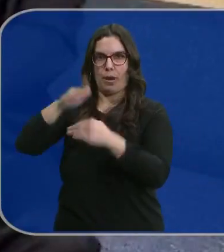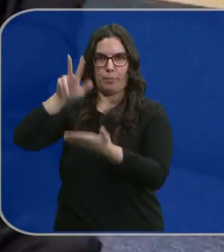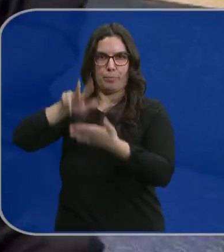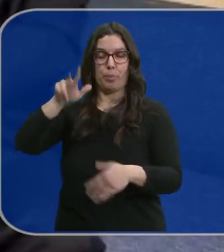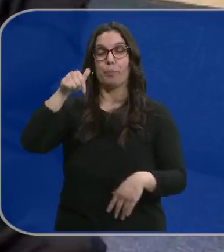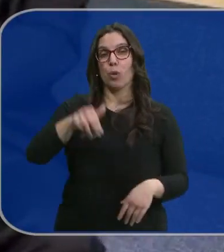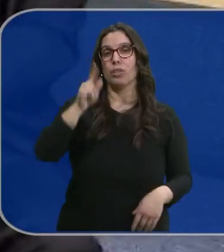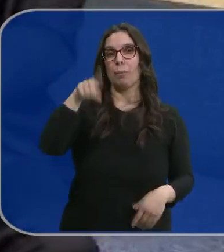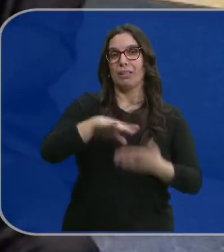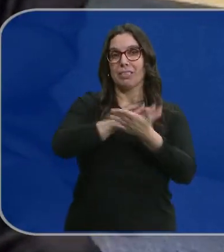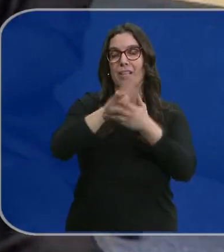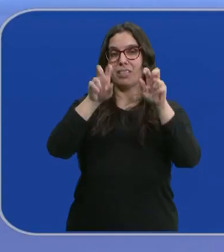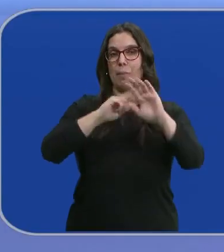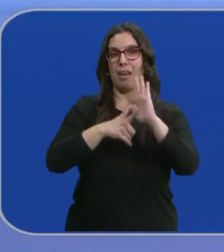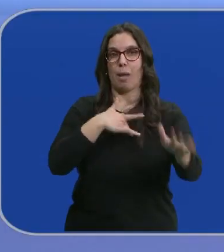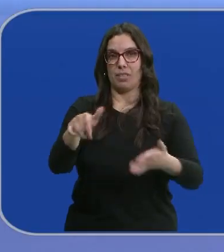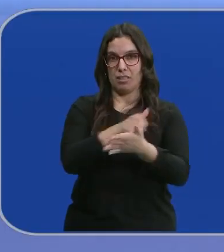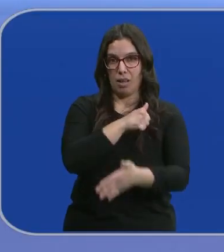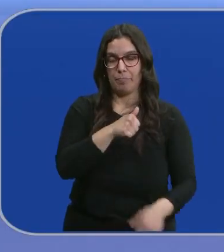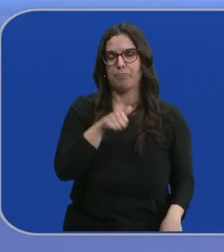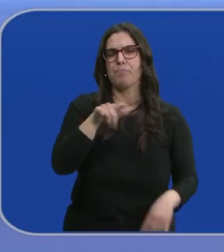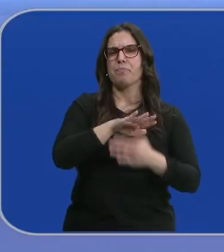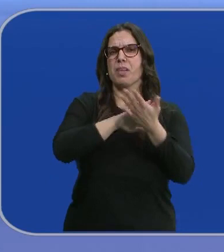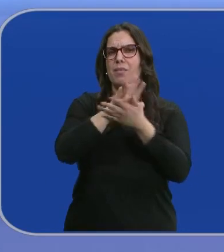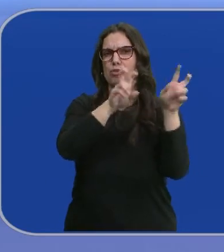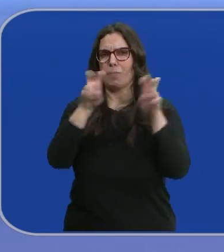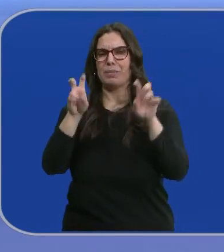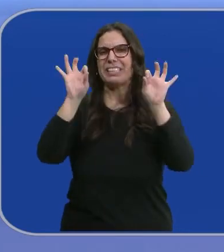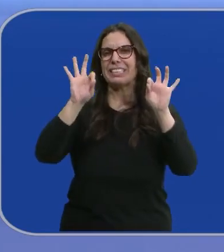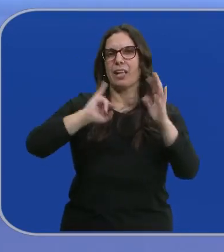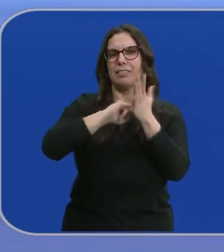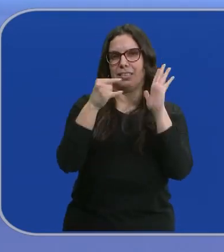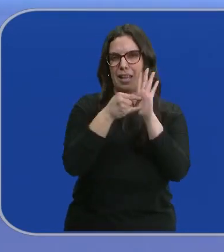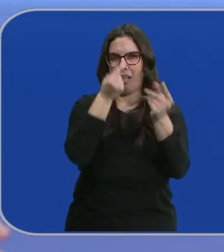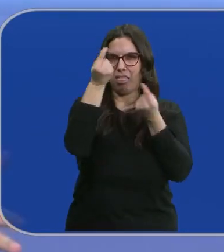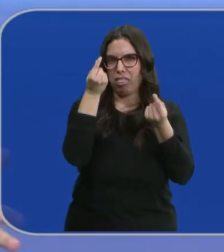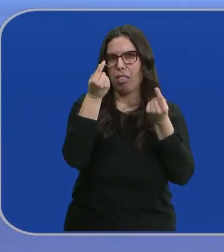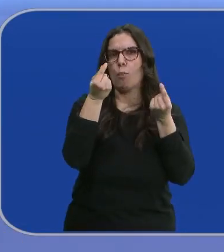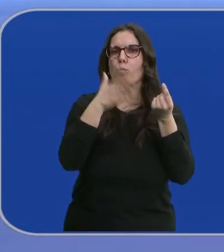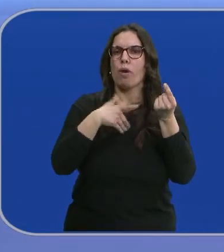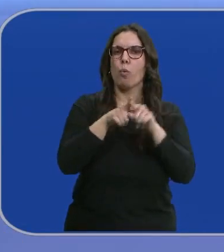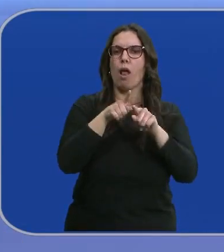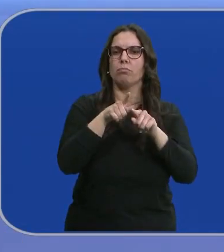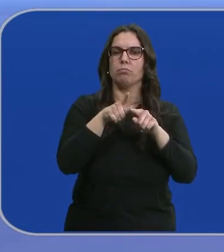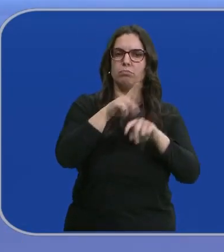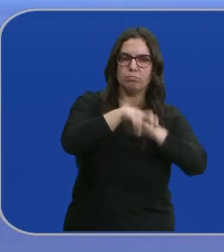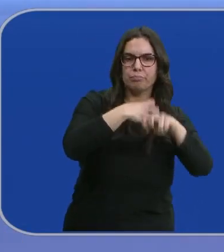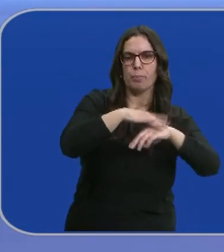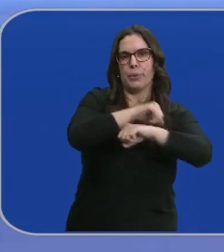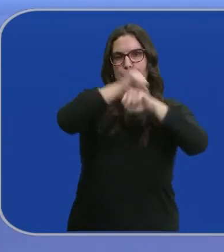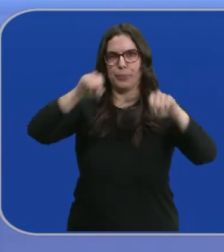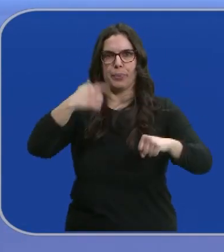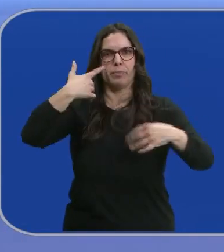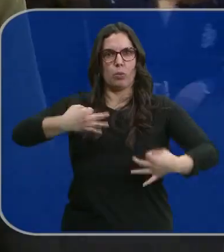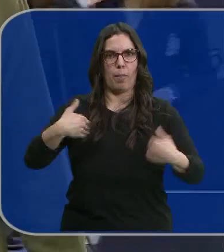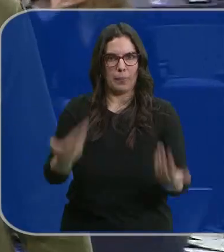además, se vuelve a hablar de la ley de amnistía. Estamos hablando de una serie de cuestiones técnicas que podrían reforzar las garantías